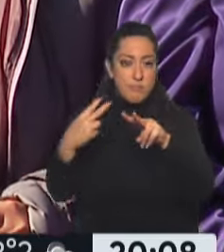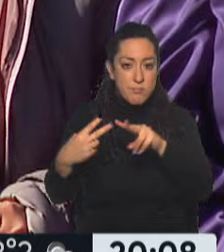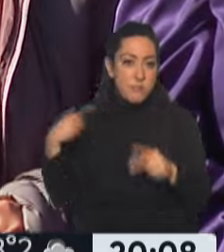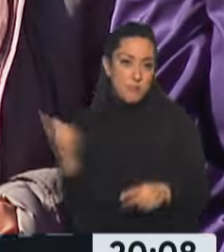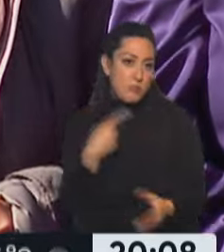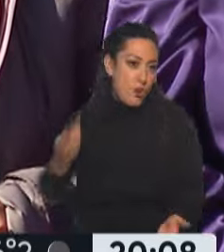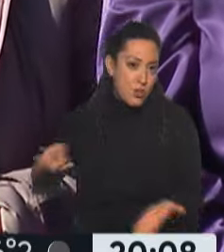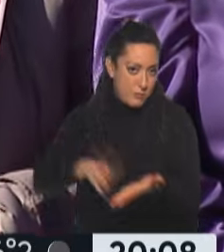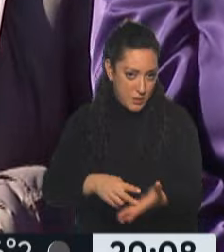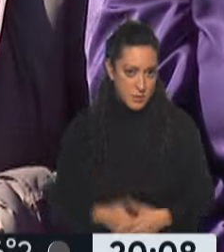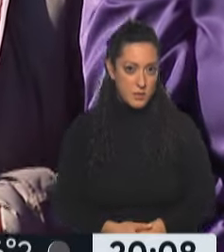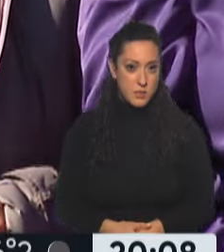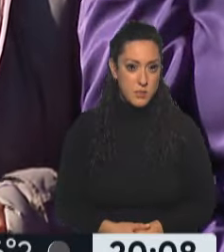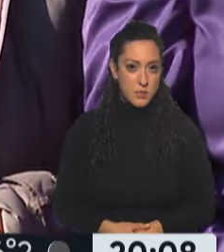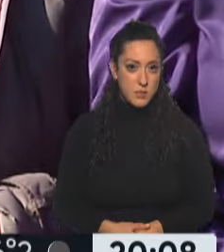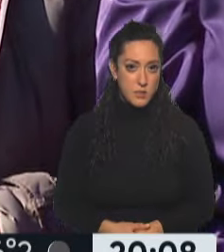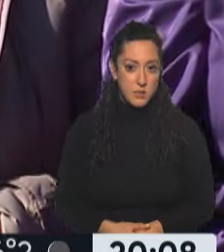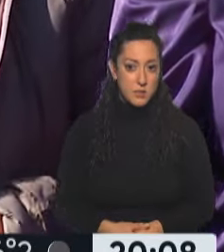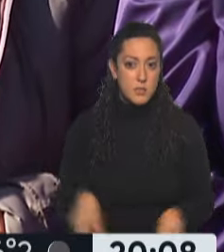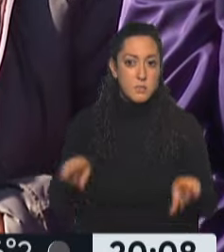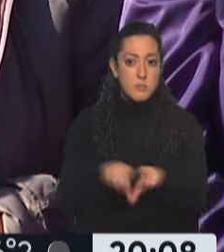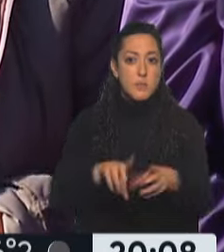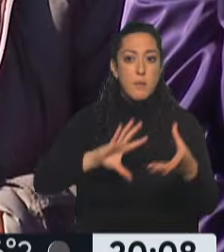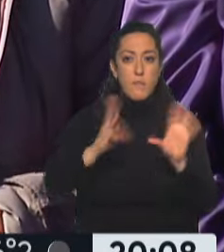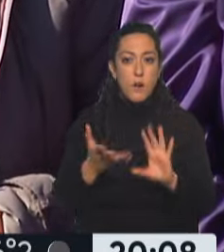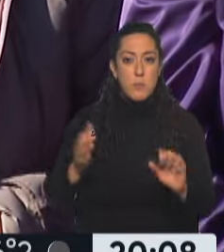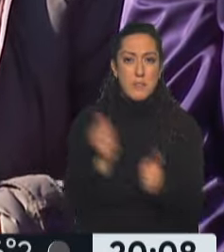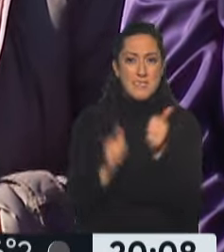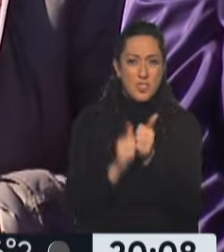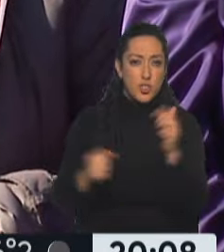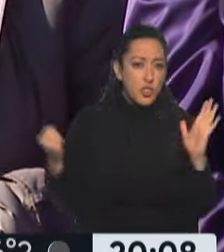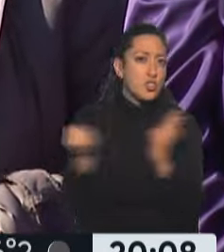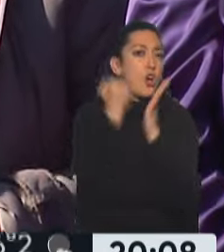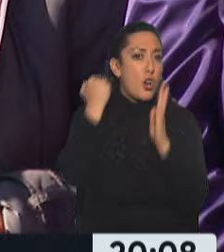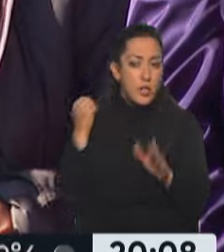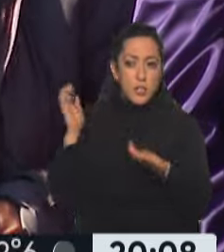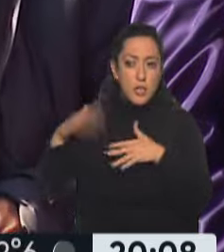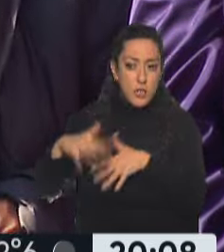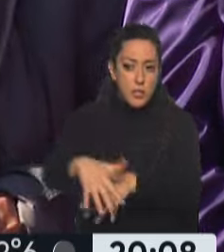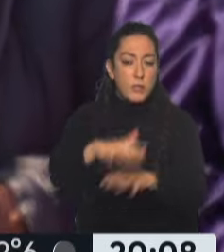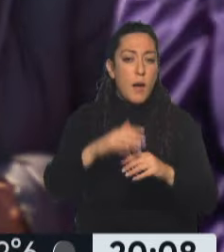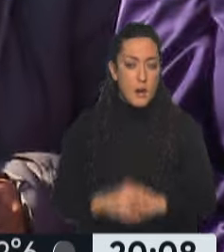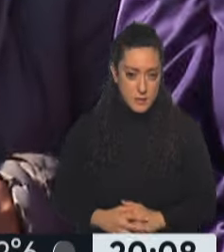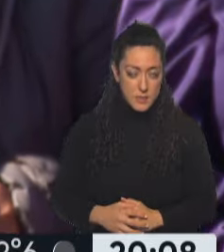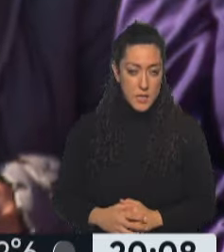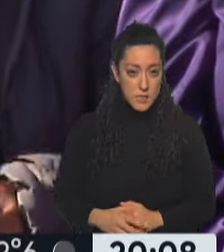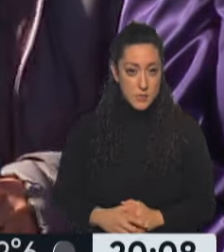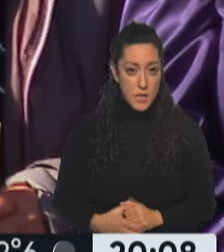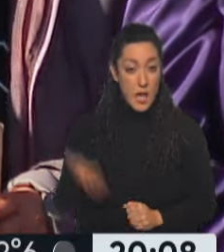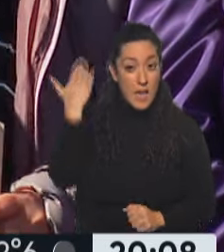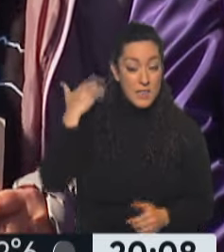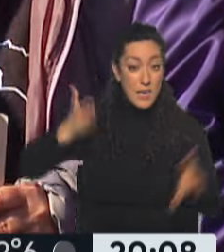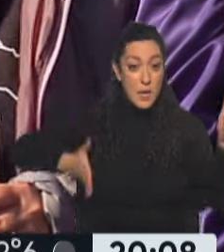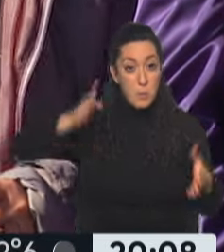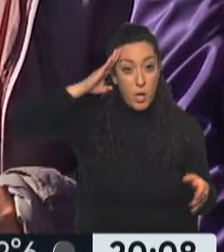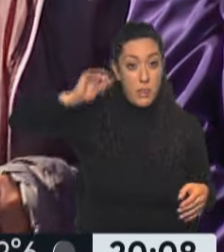como aquellas marchas históricas que encabezara en años de la